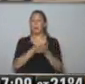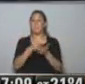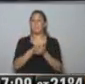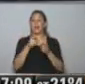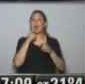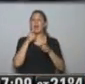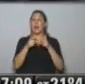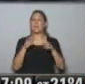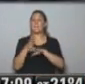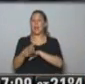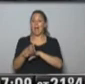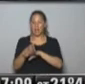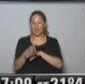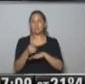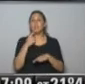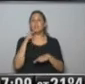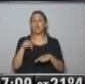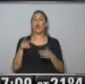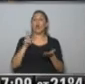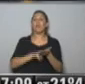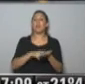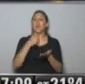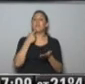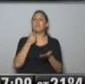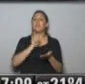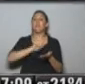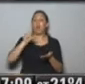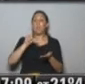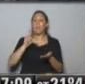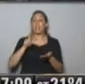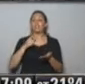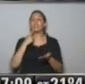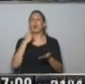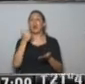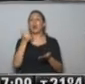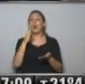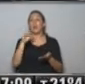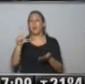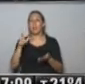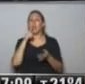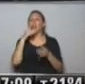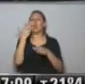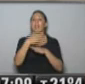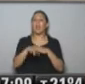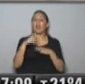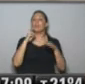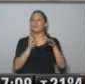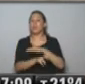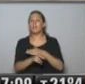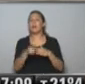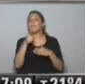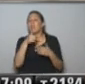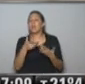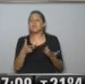El gobierno de la ciudad vuelve a aplicar aumentos tal cual hizo anteriormente con el ABL, con los taxis, con los subtes. Parece ser que es una